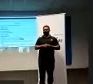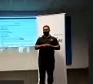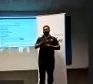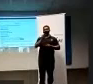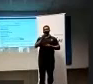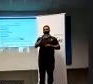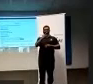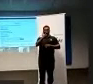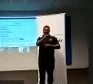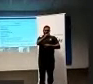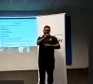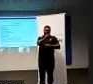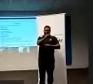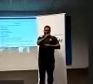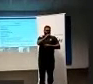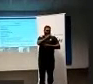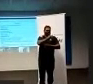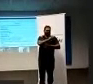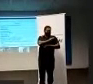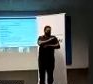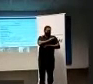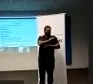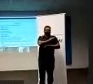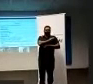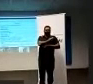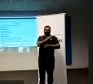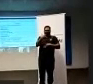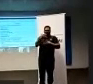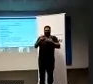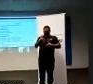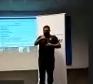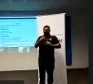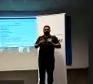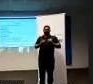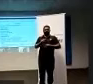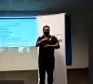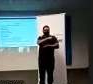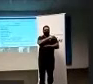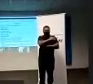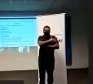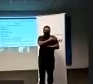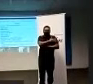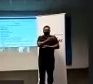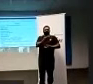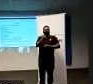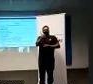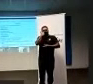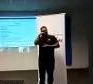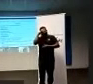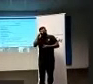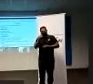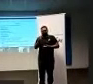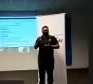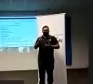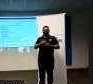un 90%, fatiga se dio en un 77%, cefalea en un 75%, escalofríos en